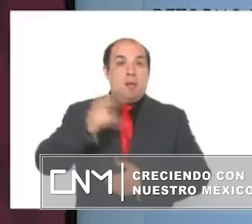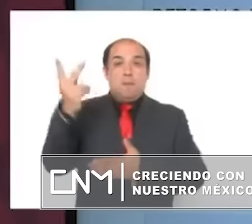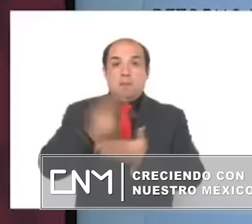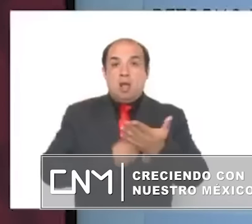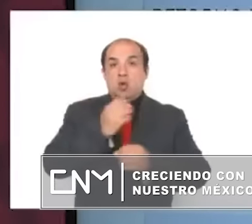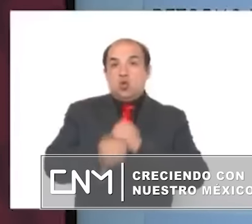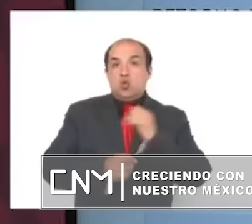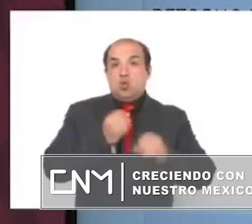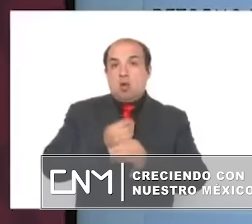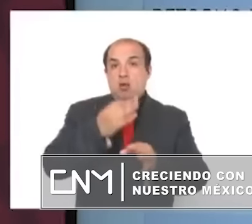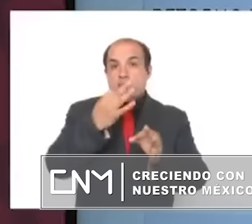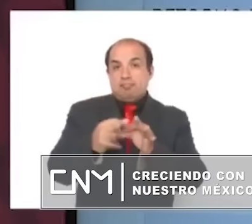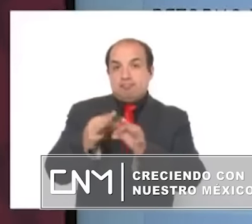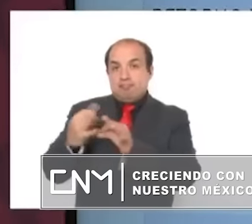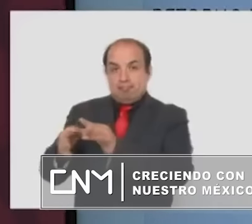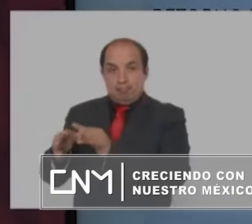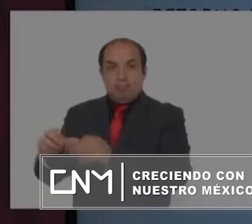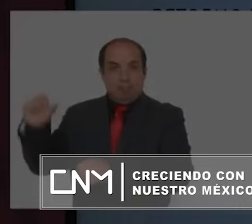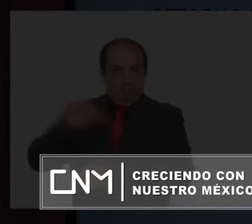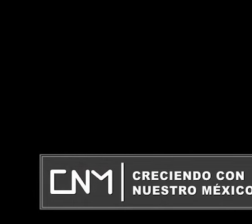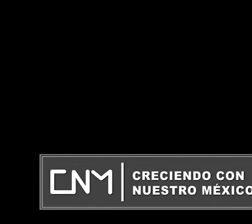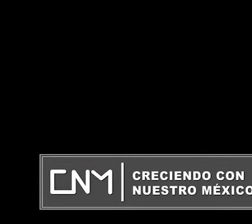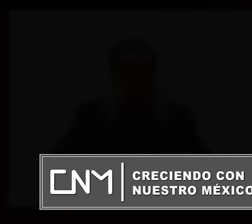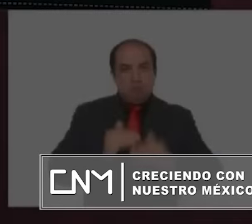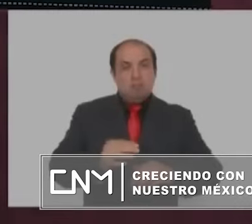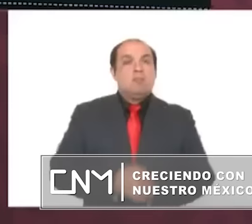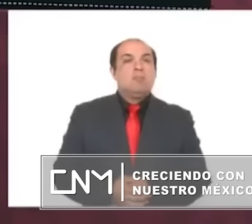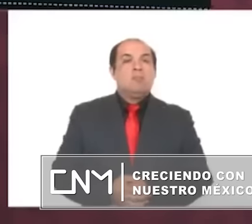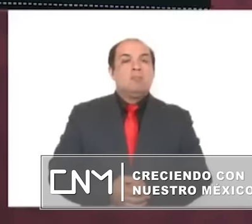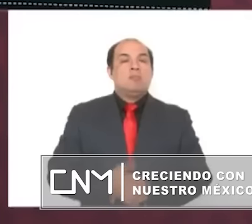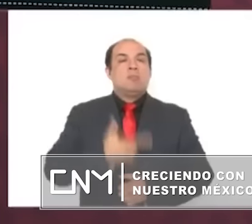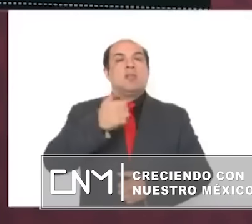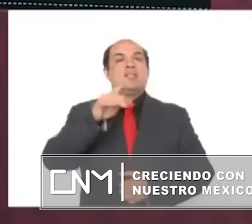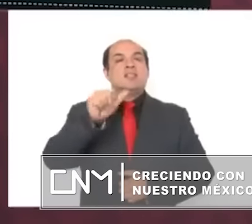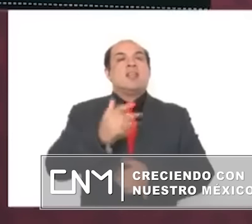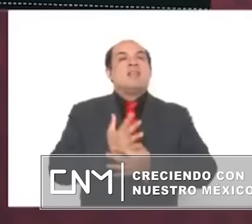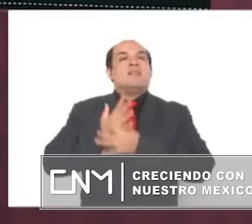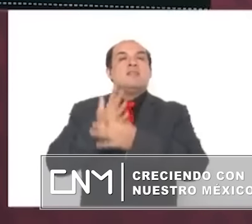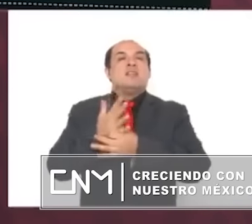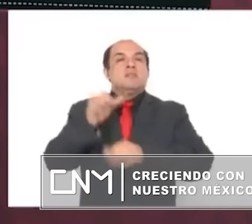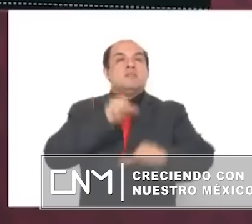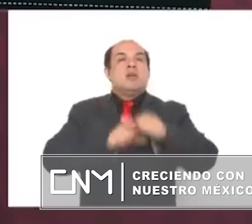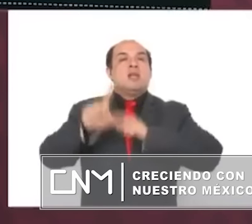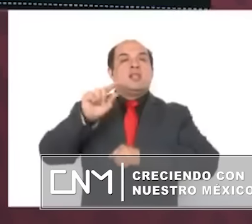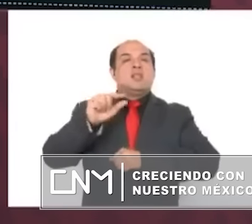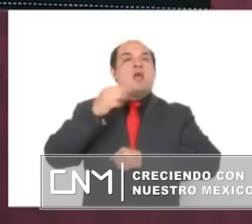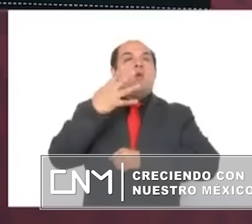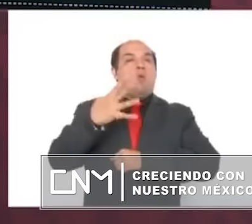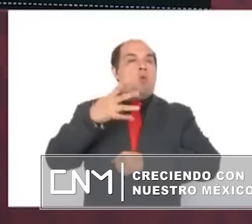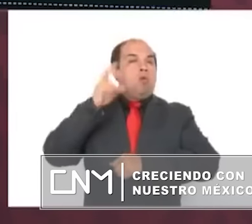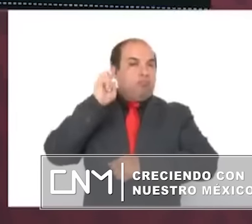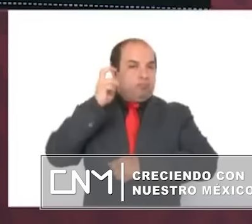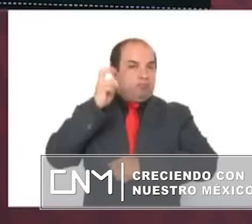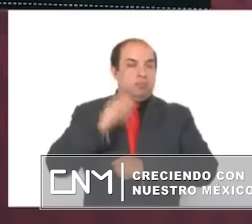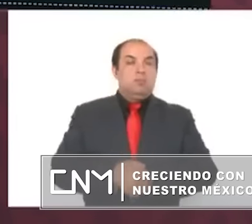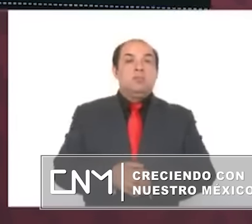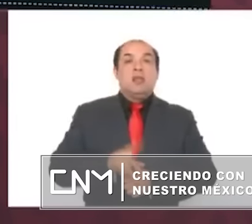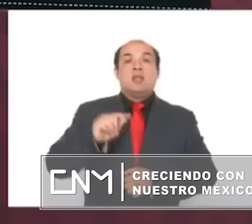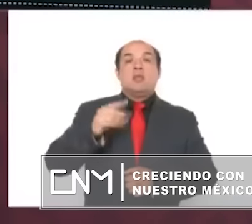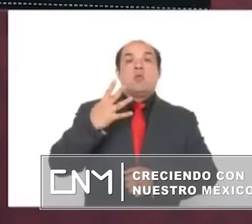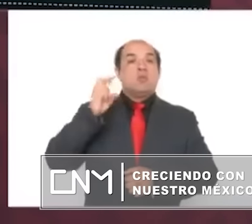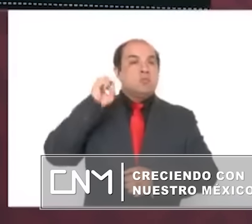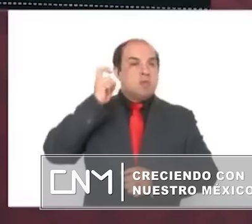está cumpliendo al día de hoy. La Gaceta establece que se van a sustituir 74 microbuses. Son 74